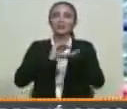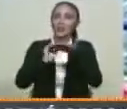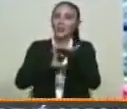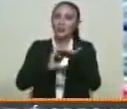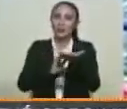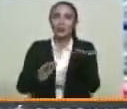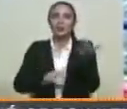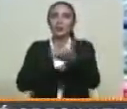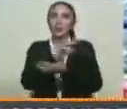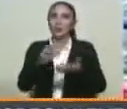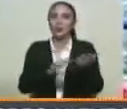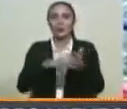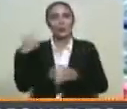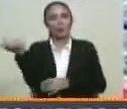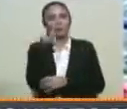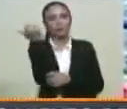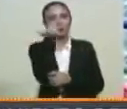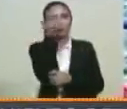iré a buscar